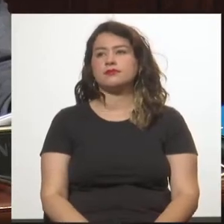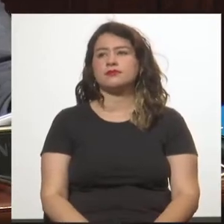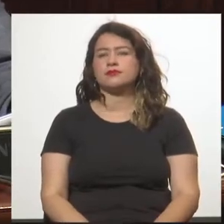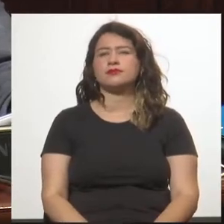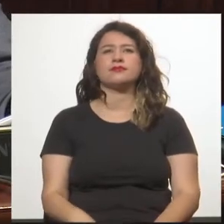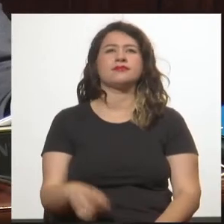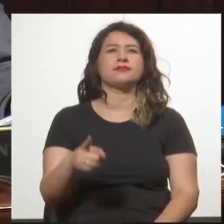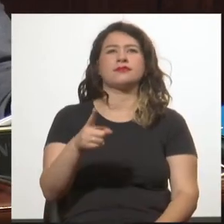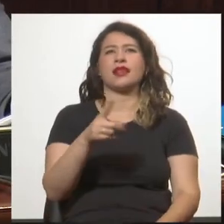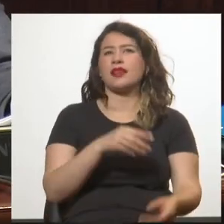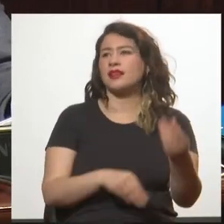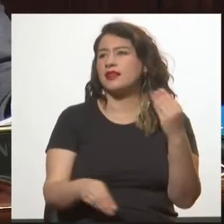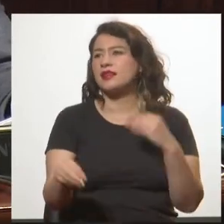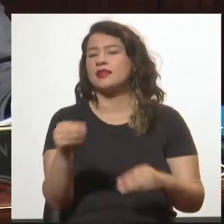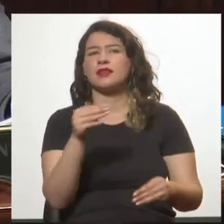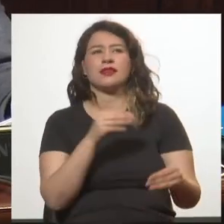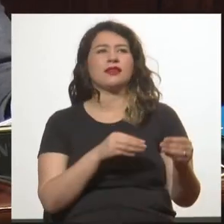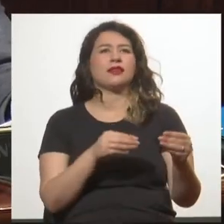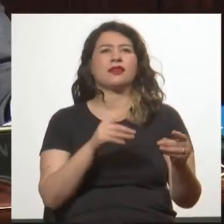cuestionado